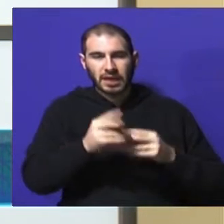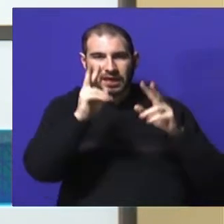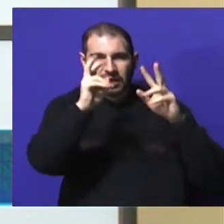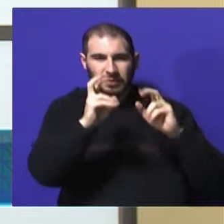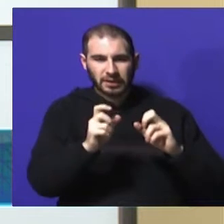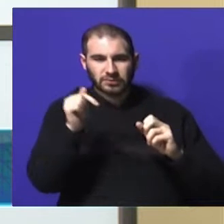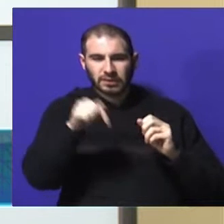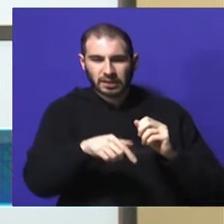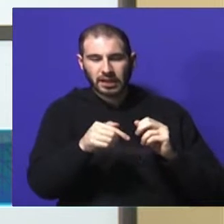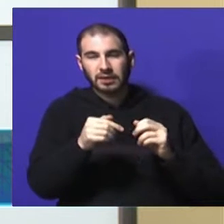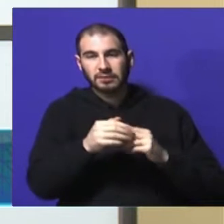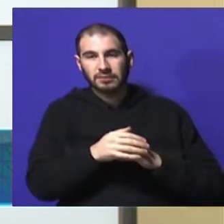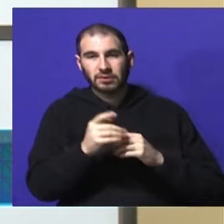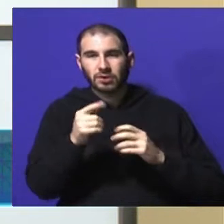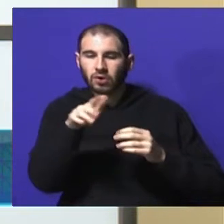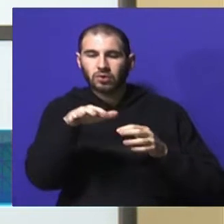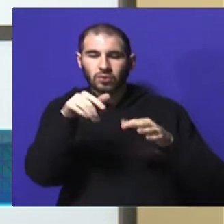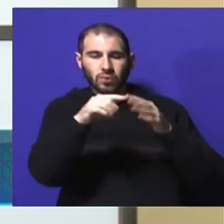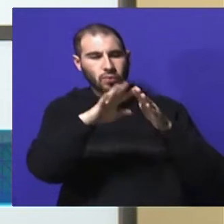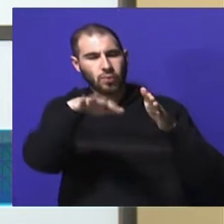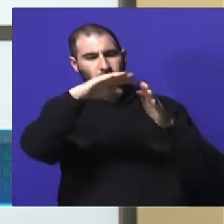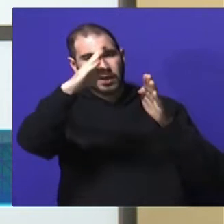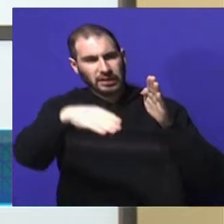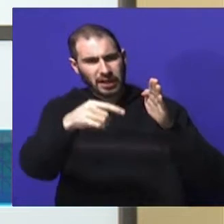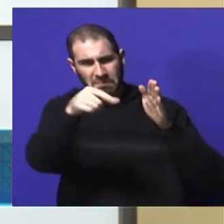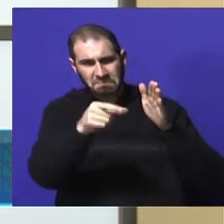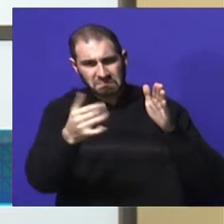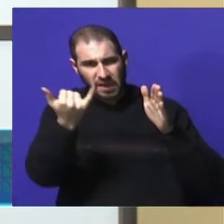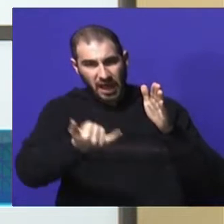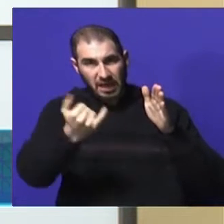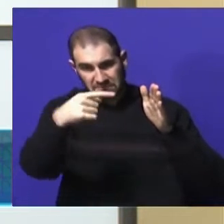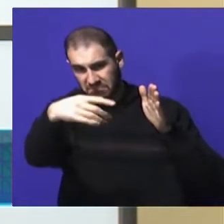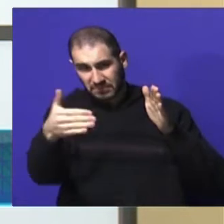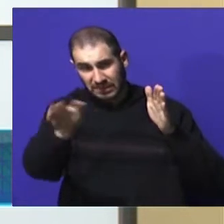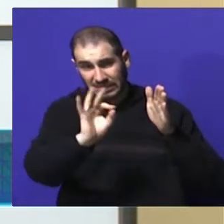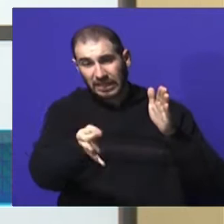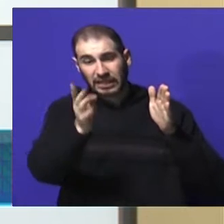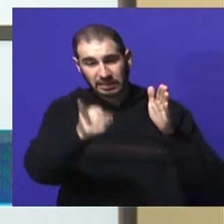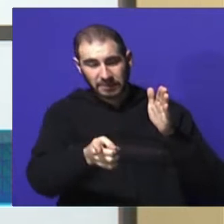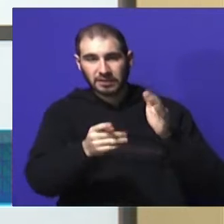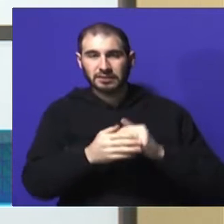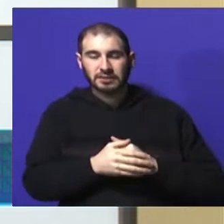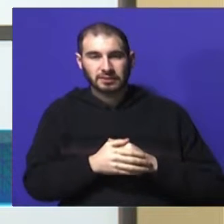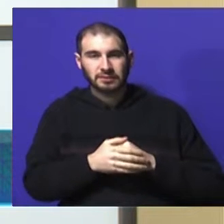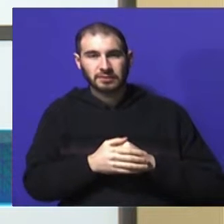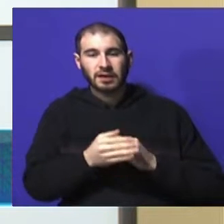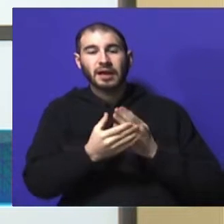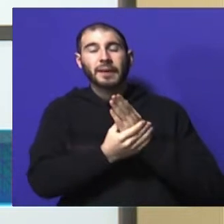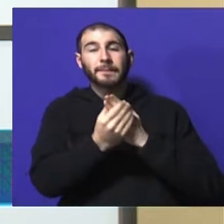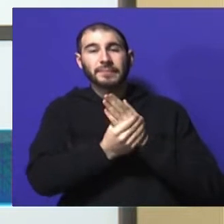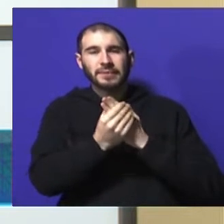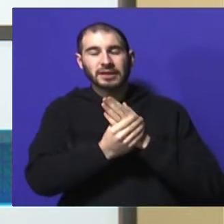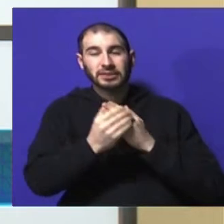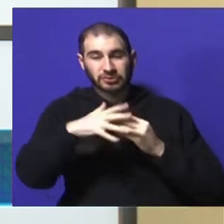investigaciones independientes lo sitúan en un ambiente glaciar y periglaciar. Por lo tanto, cuando estuvo el ministro de